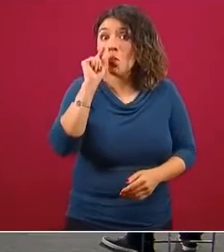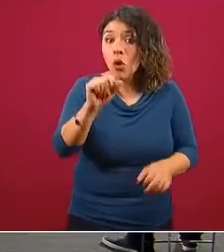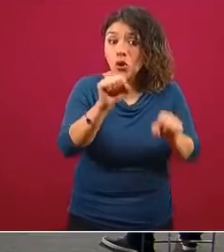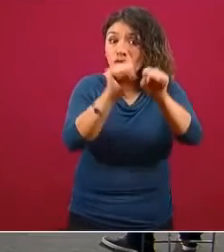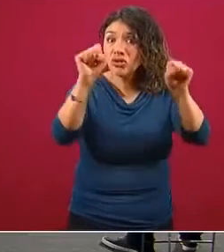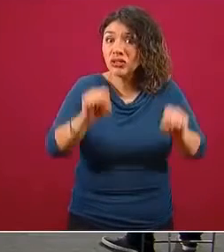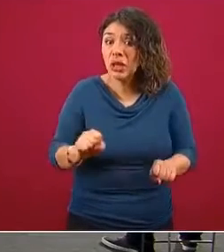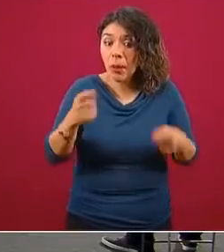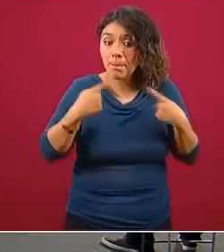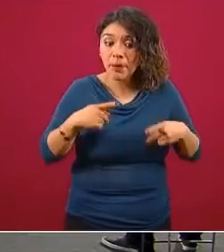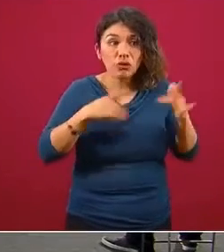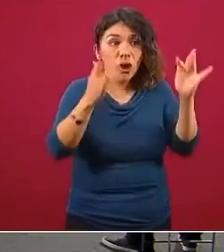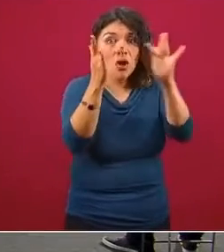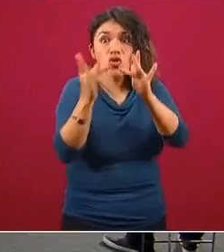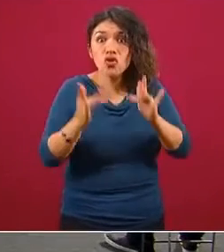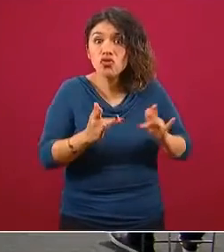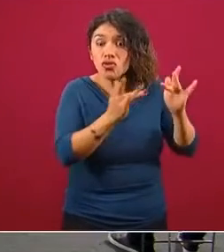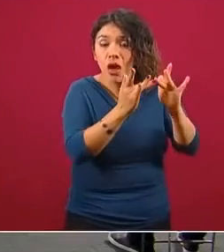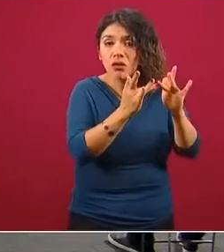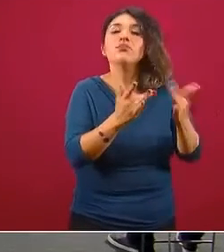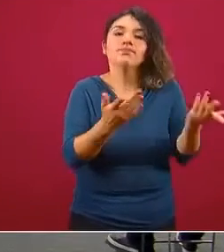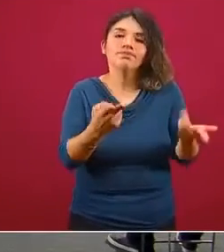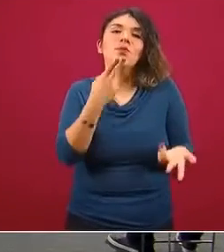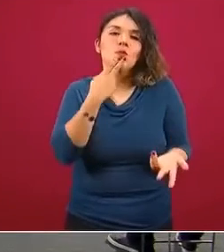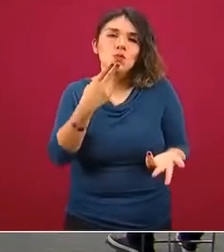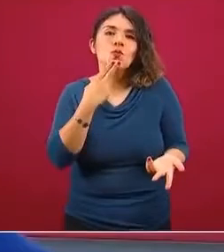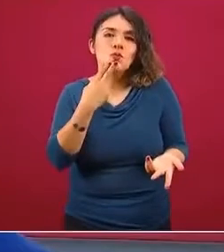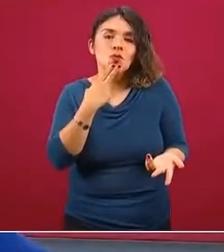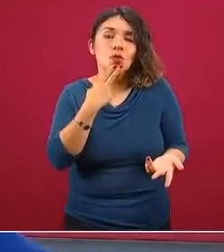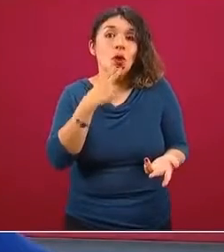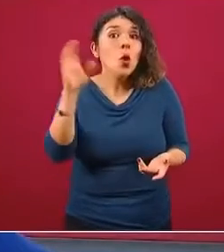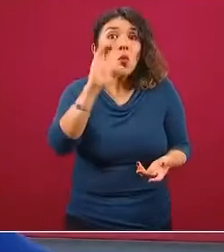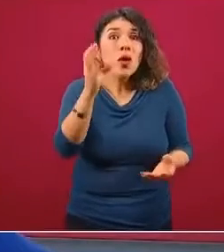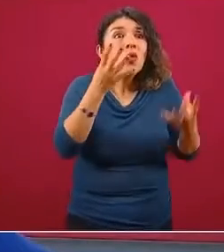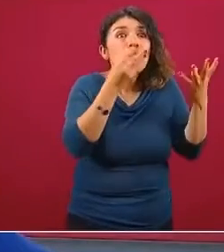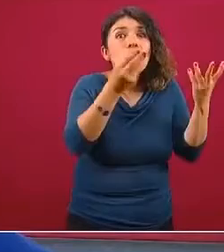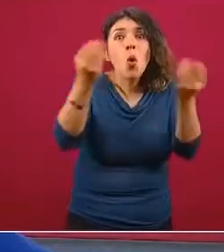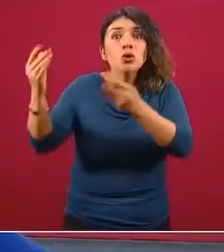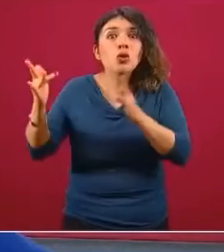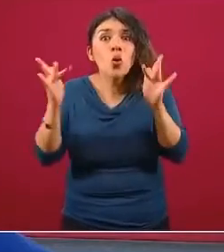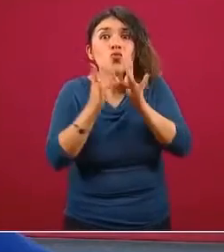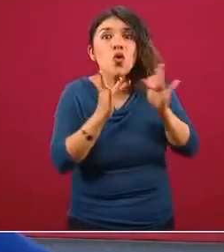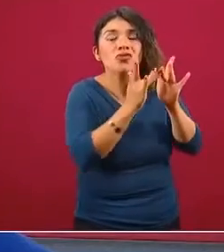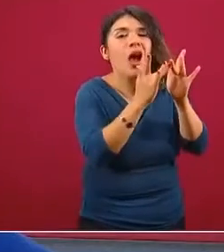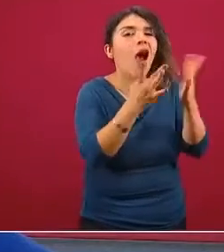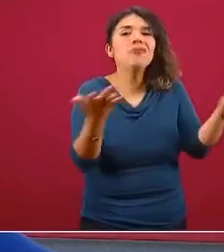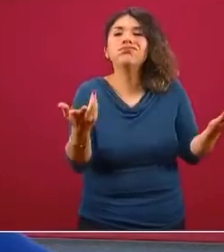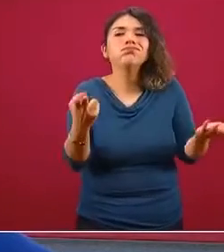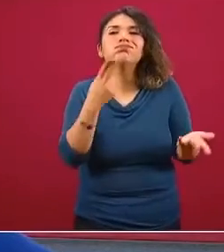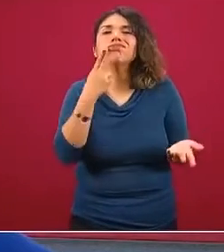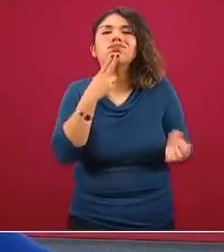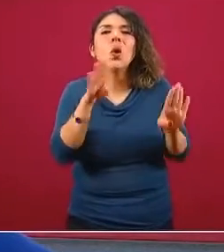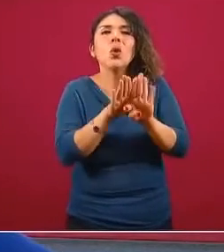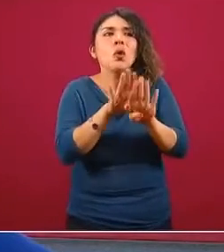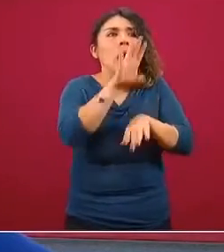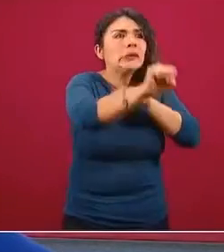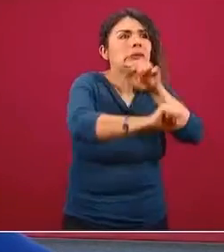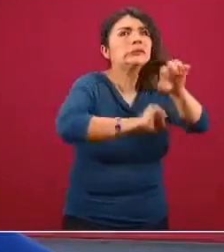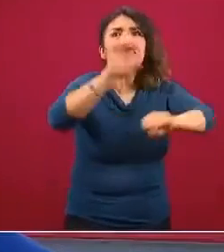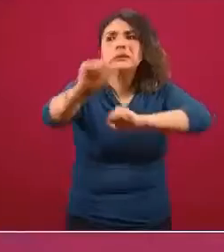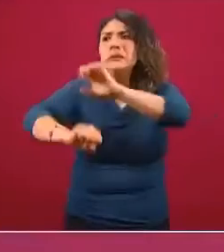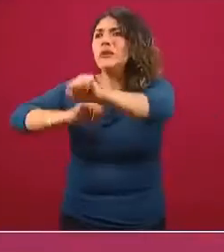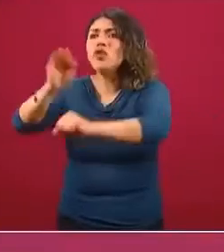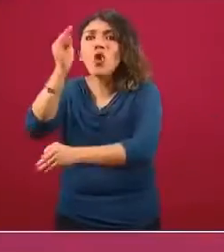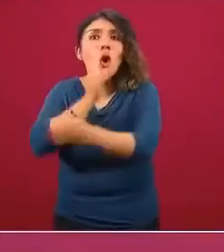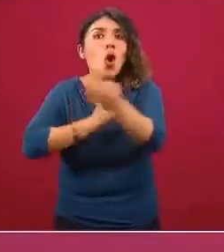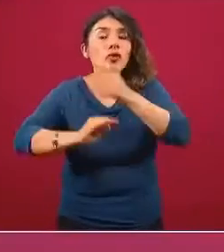sistemas caso-contacto es muy útil, pero cuando son muchos casos se empieza a perder la capacidad de